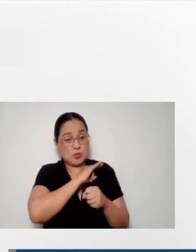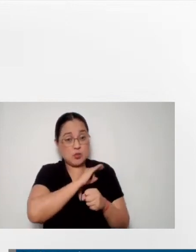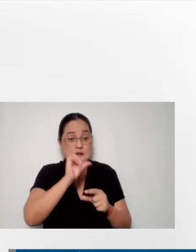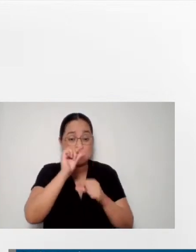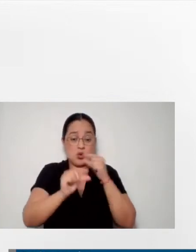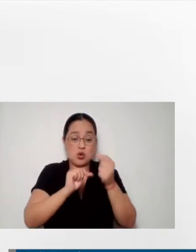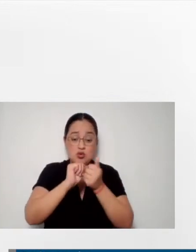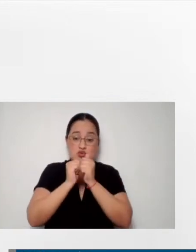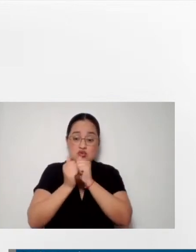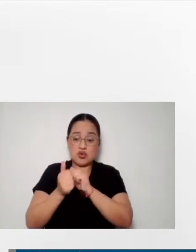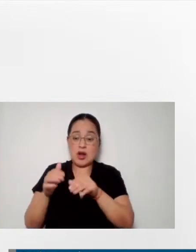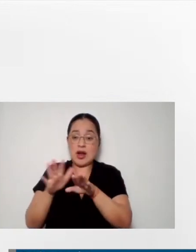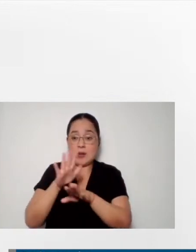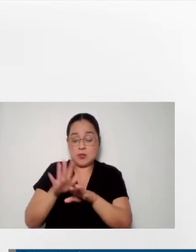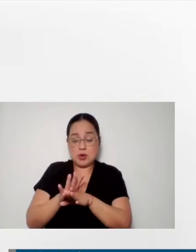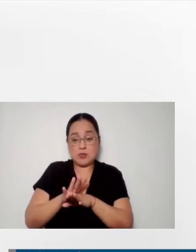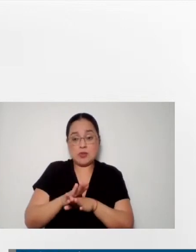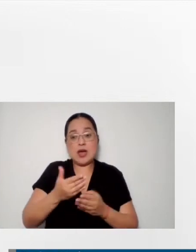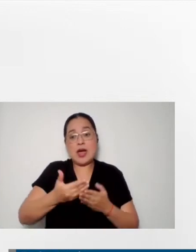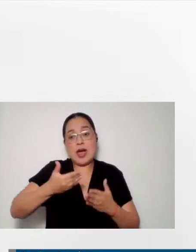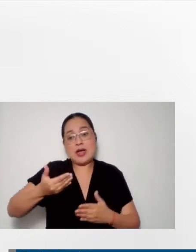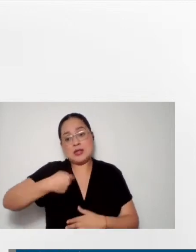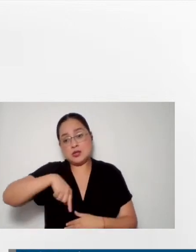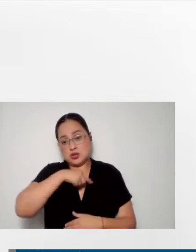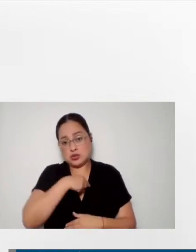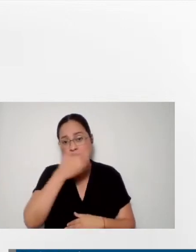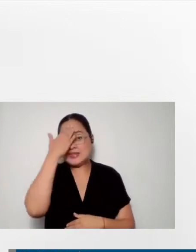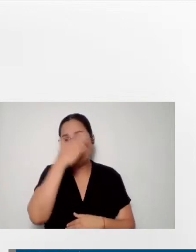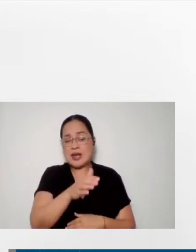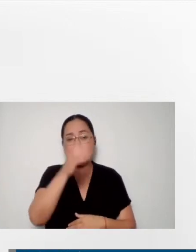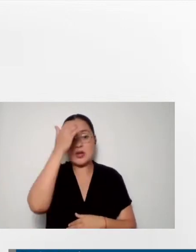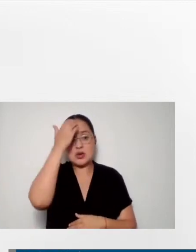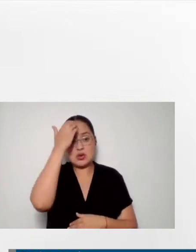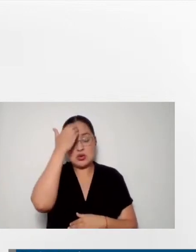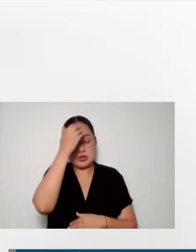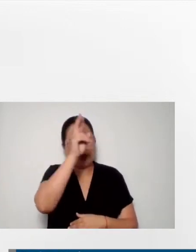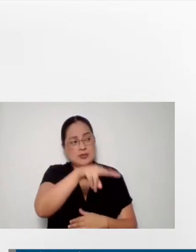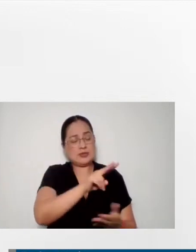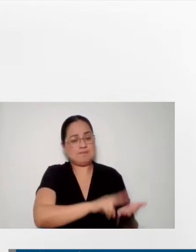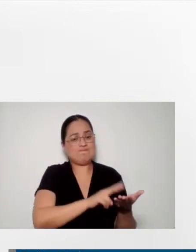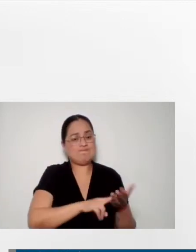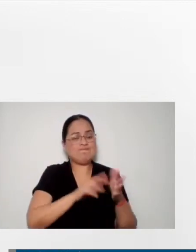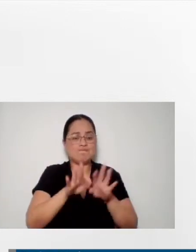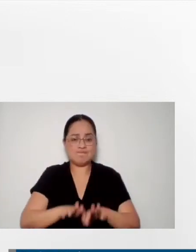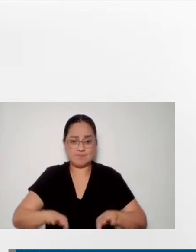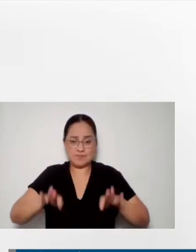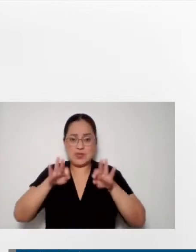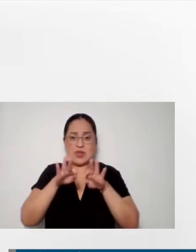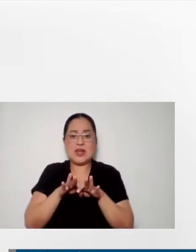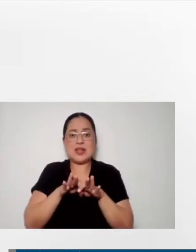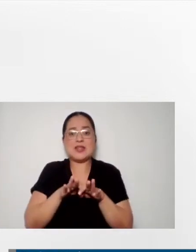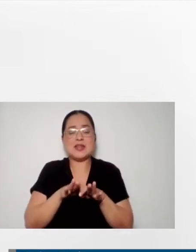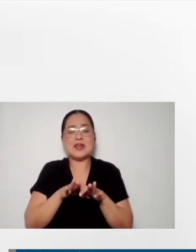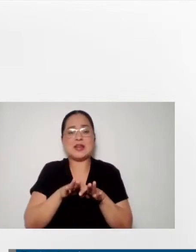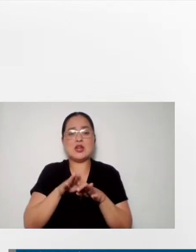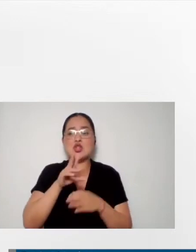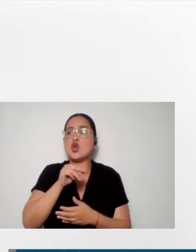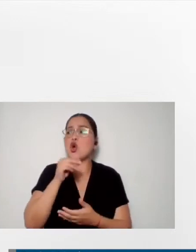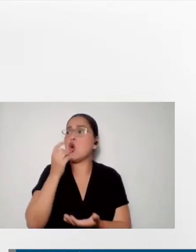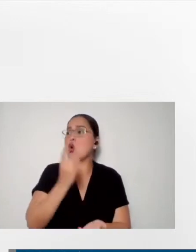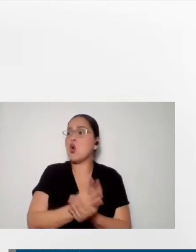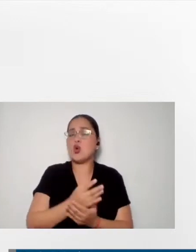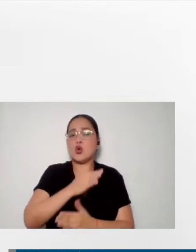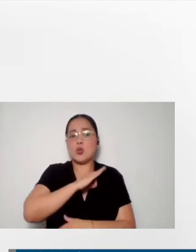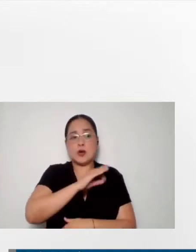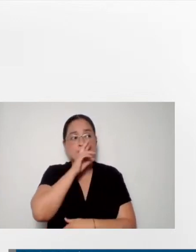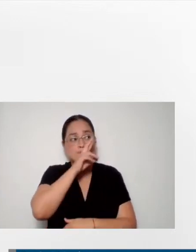este tipo de razonamientos es invaluable, es una forma que no nada más nos deja resolver, nos